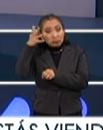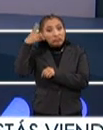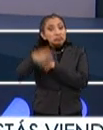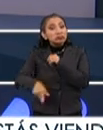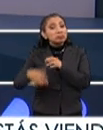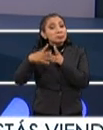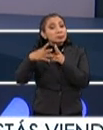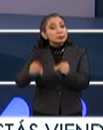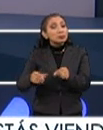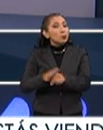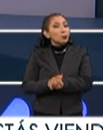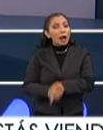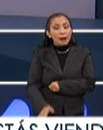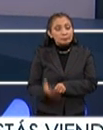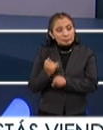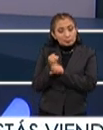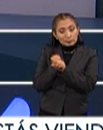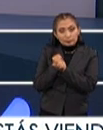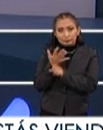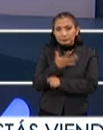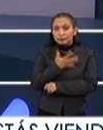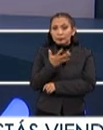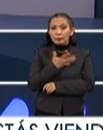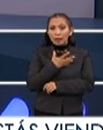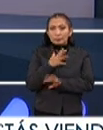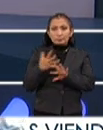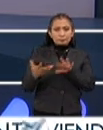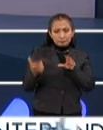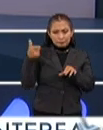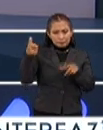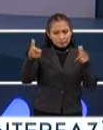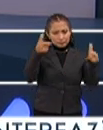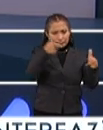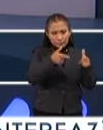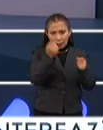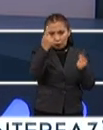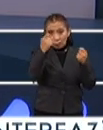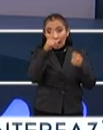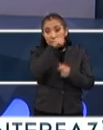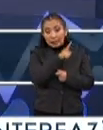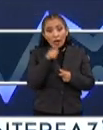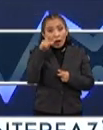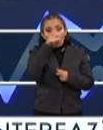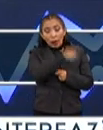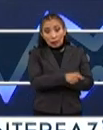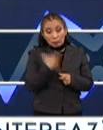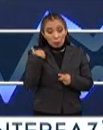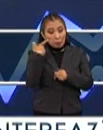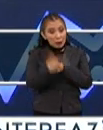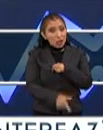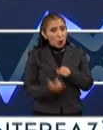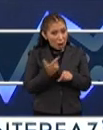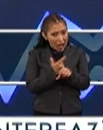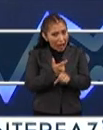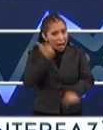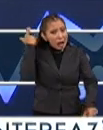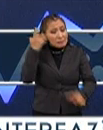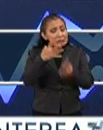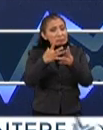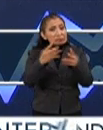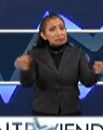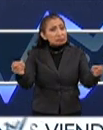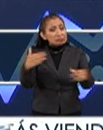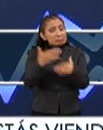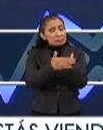desaparecer. Se tienen identificadas algunas lenguas en un muy alto riesgo de